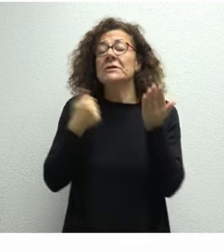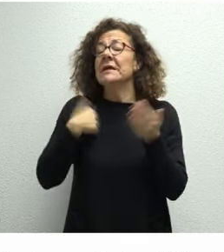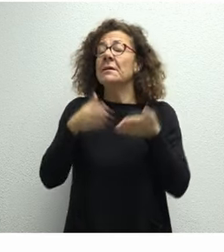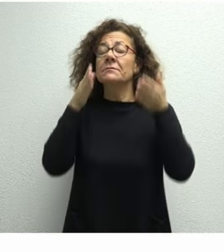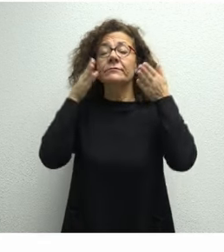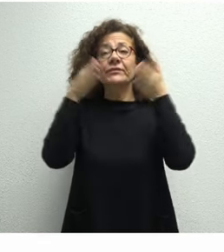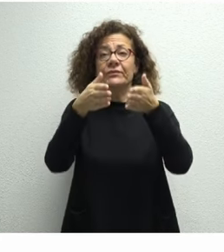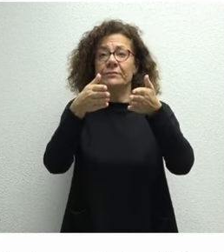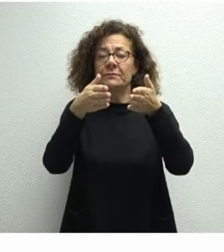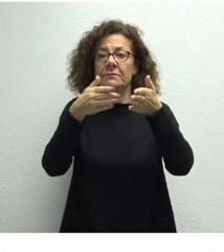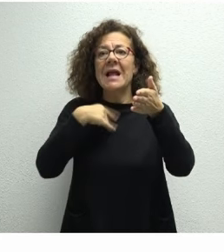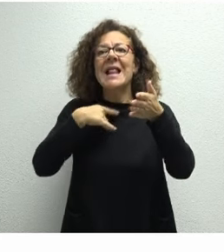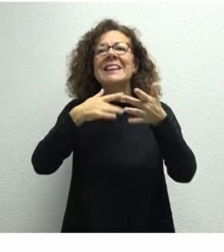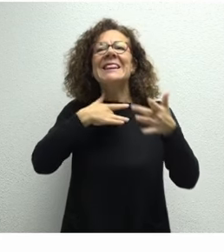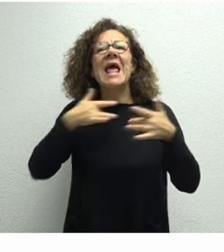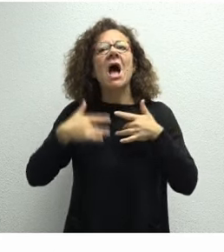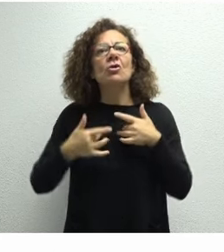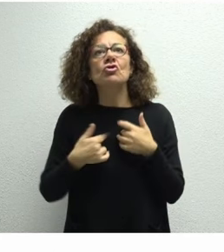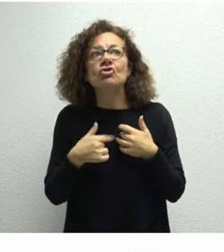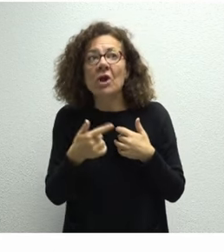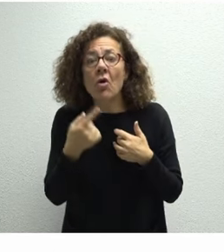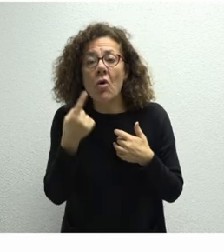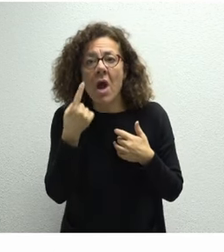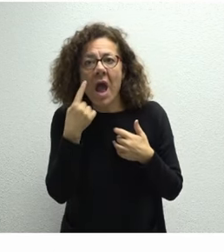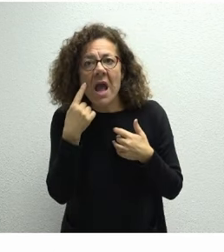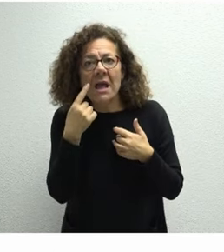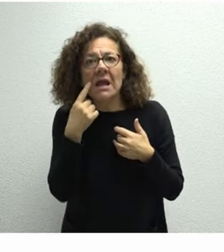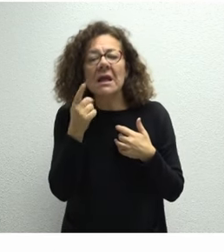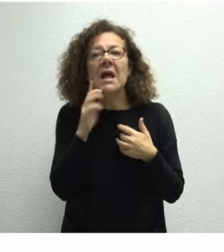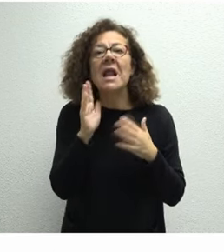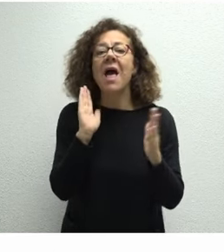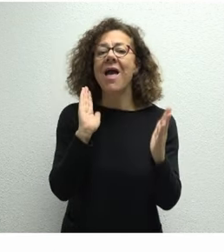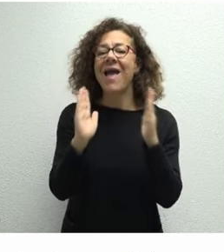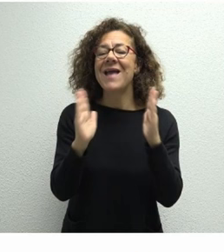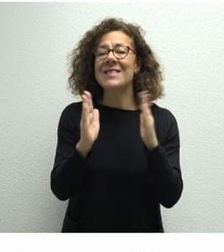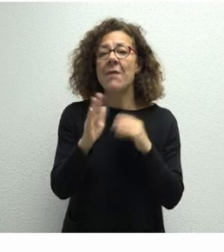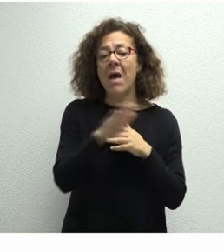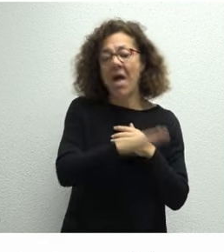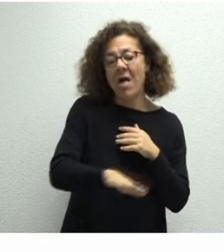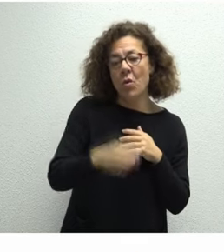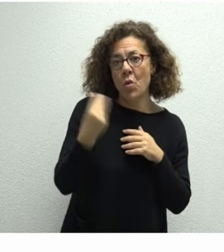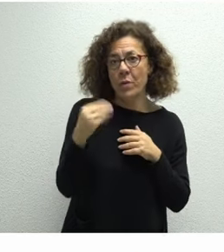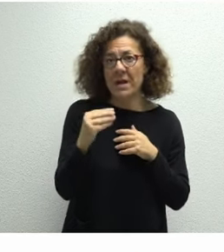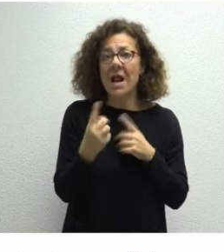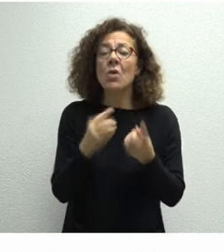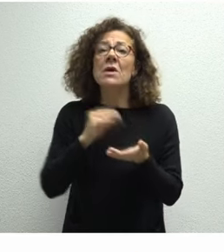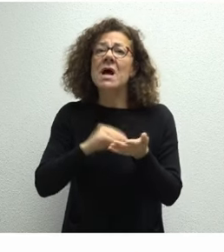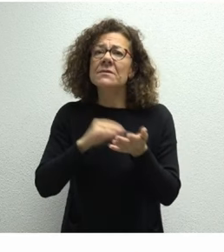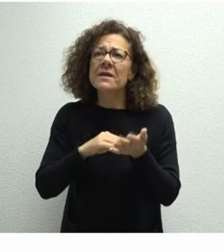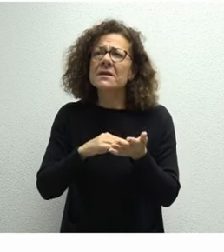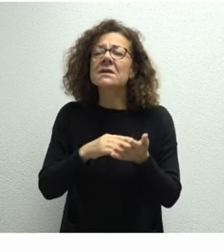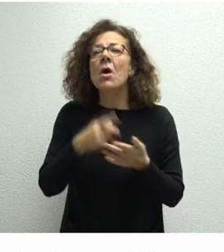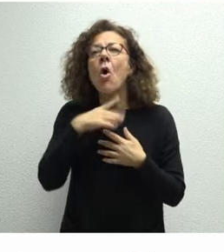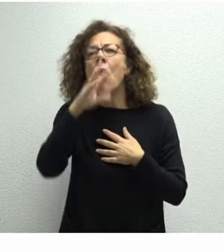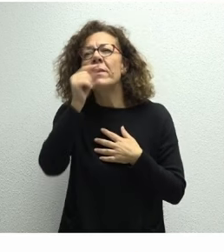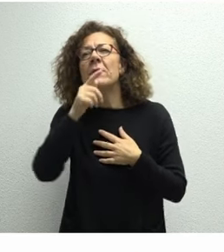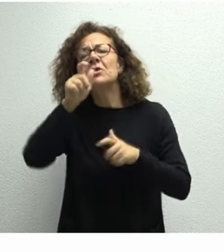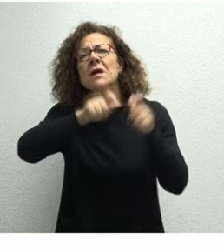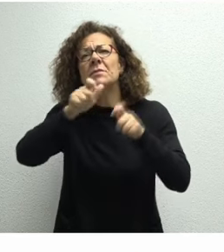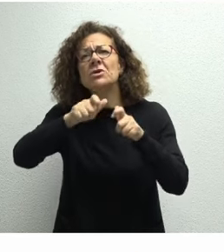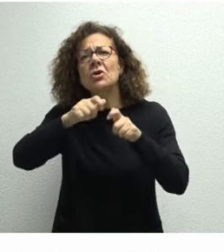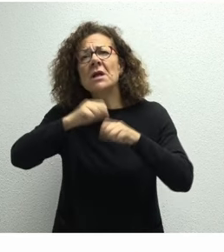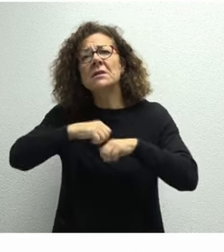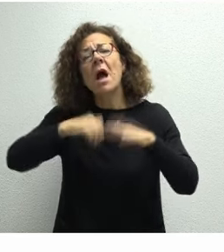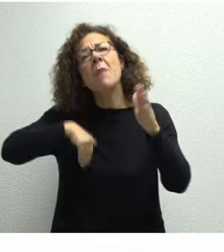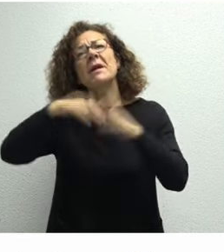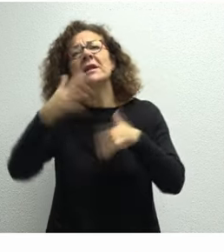colocamos el foco en el diagnóstico y en la etapa infanto Juvenil y a veces nos olvidamos Eh qué pasa con las personas con autismo a partir de